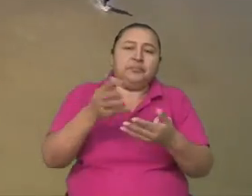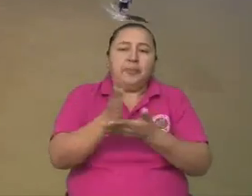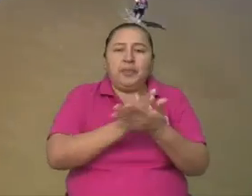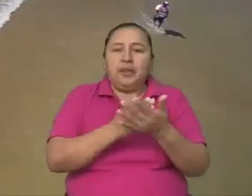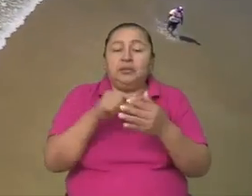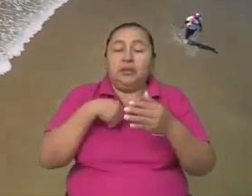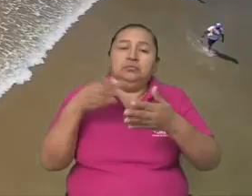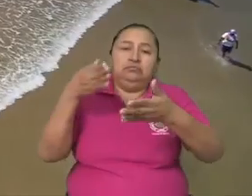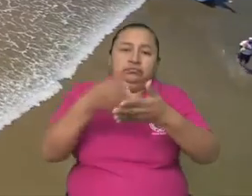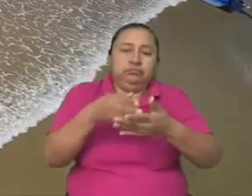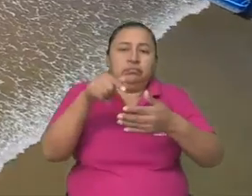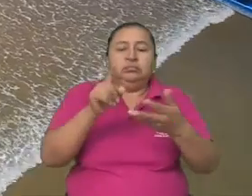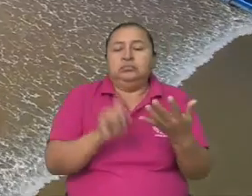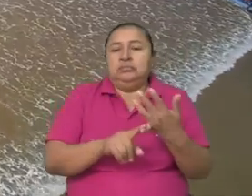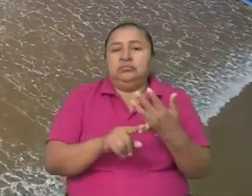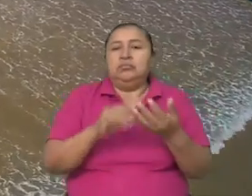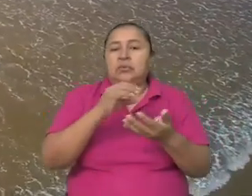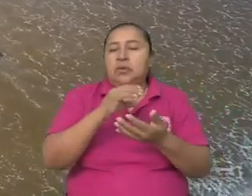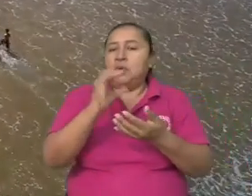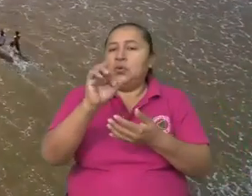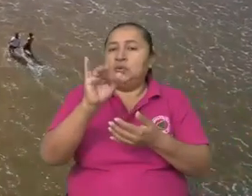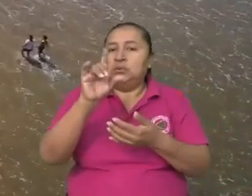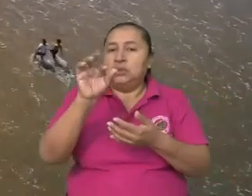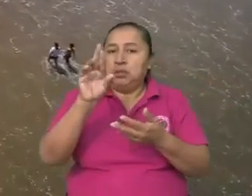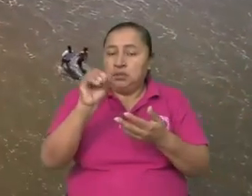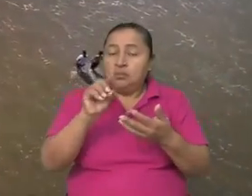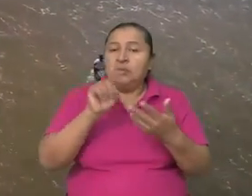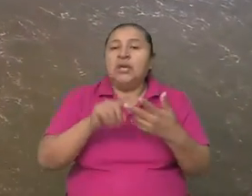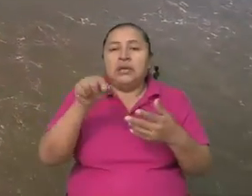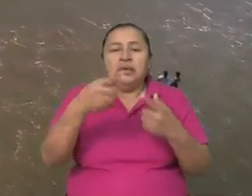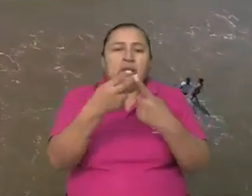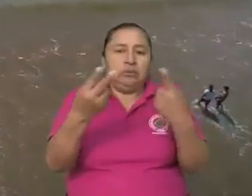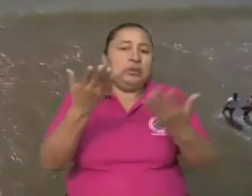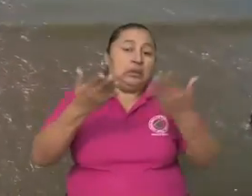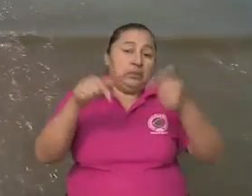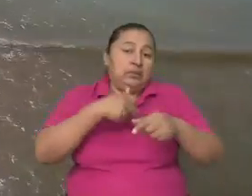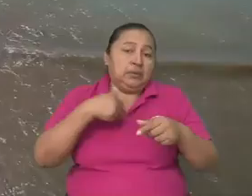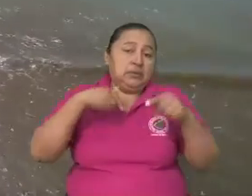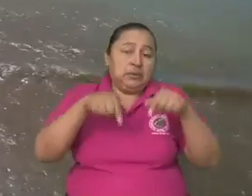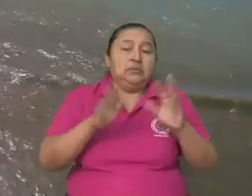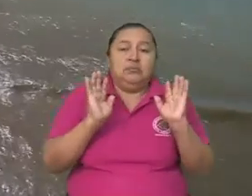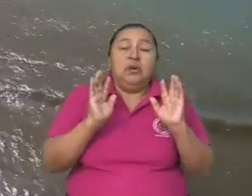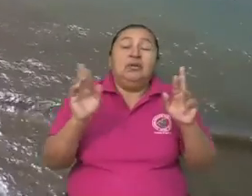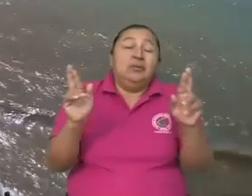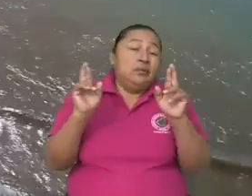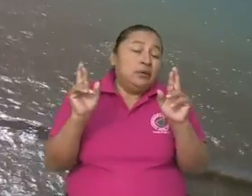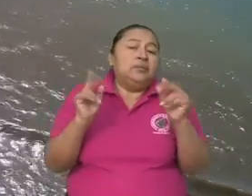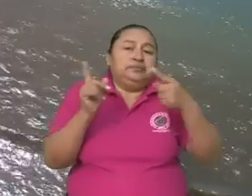la terminal de crucero y en el hotel que se va a hacer aquí. Ojalá que eso sea